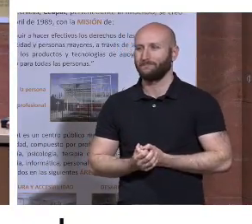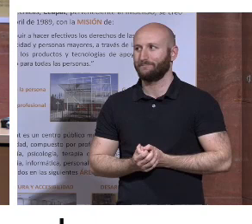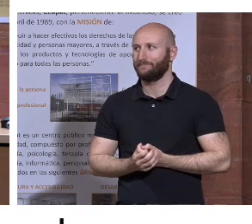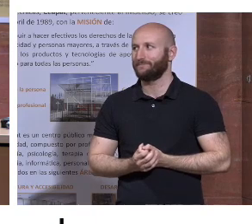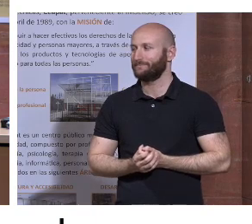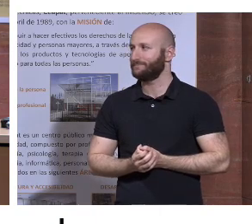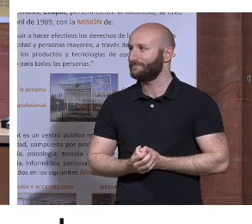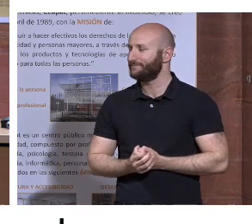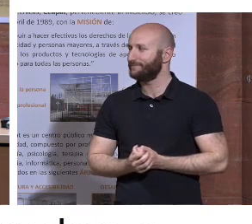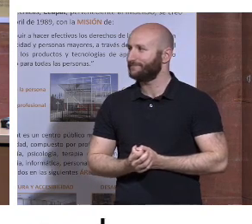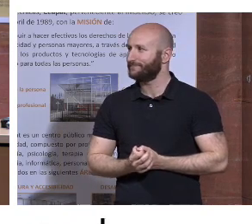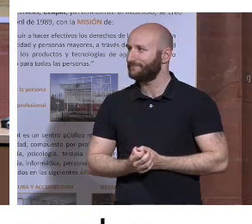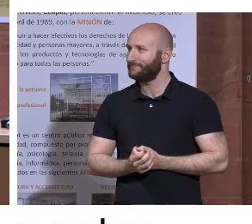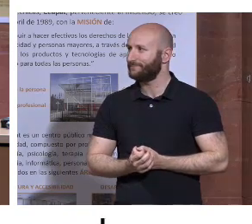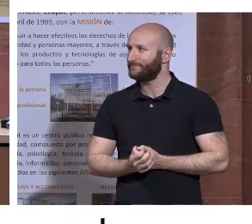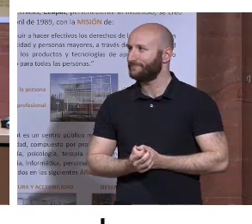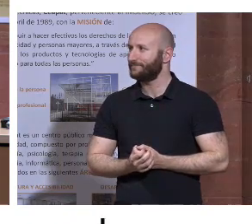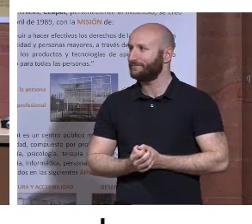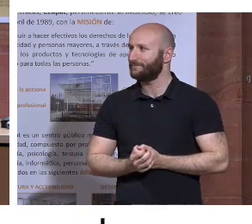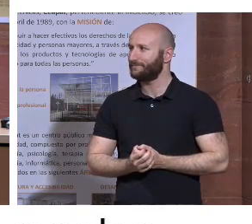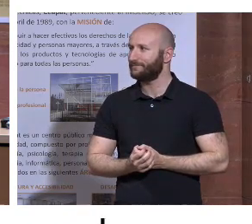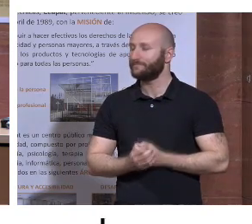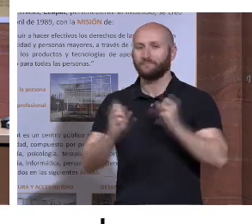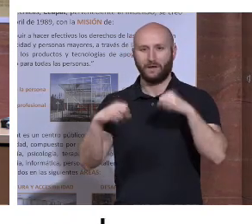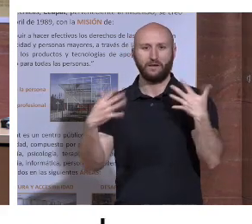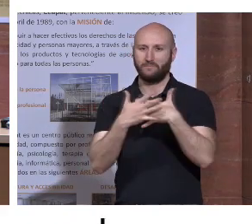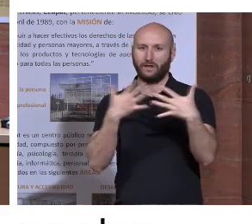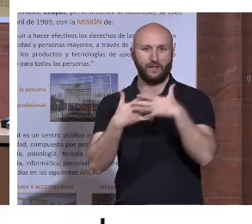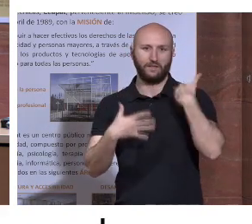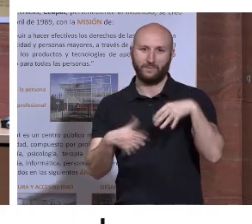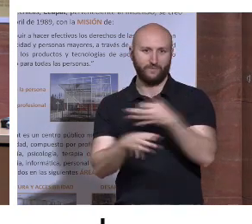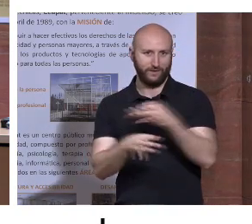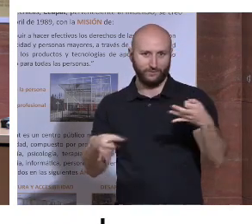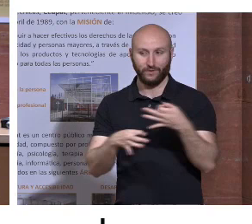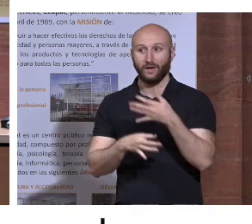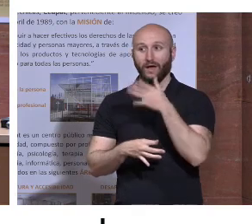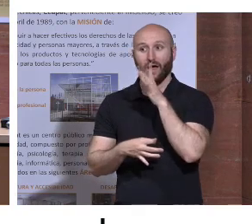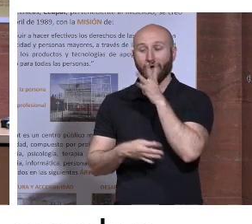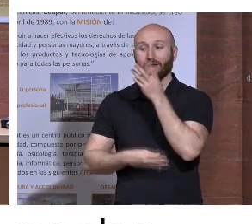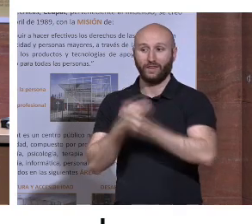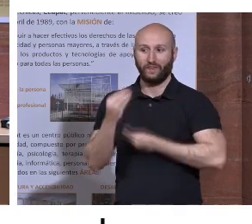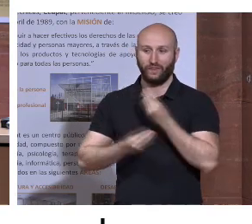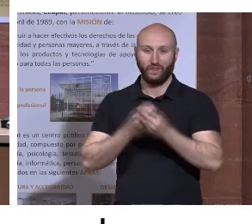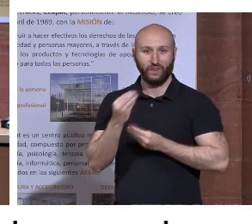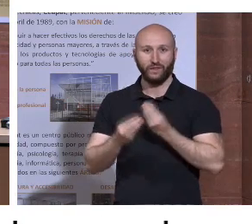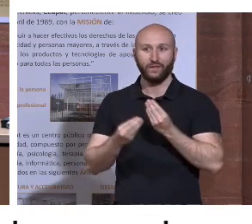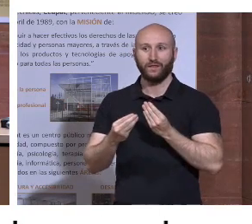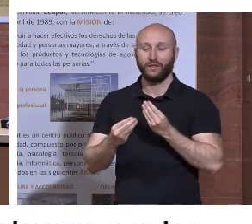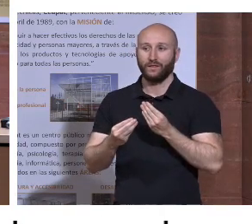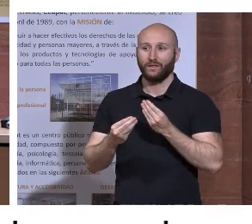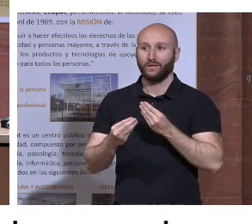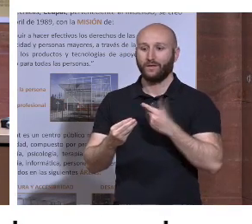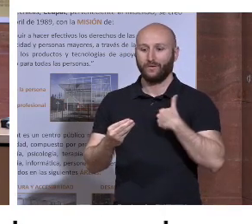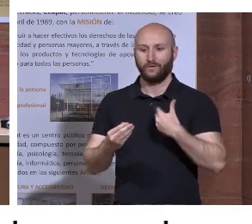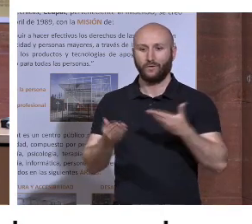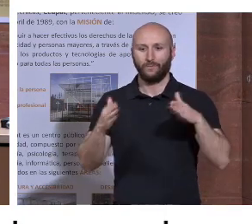Perfecto, muy bien. Ellos están perfectamente mezcladas, ¿verdad? Y ahora lo que voy a hacer es... Yo voy a poner las manos